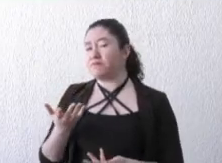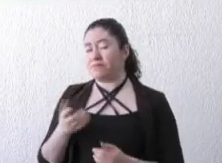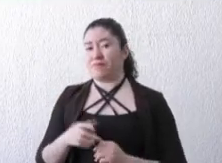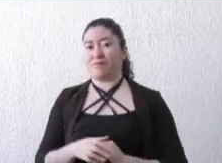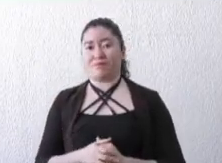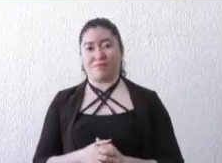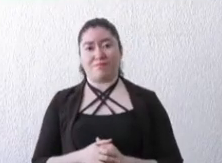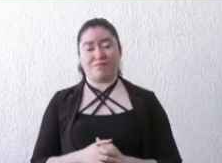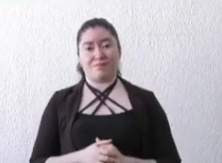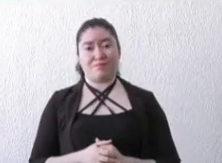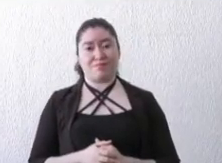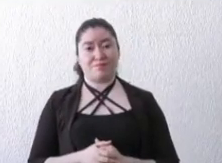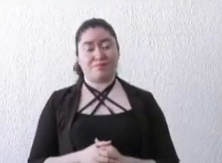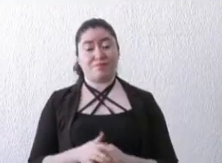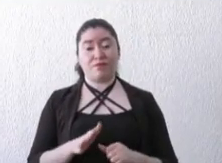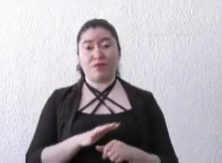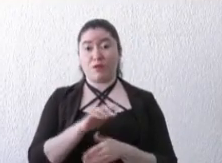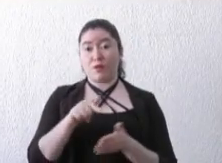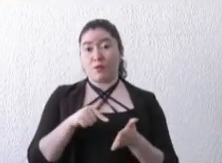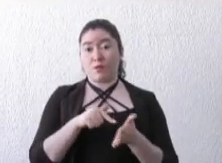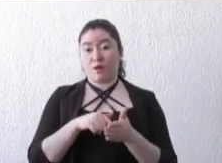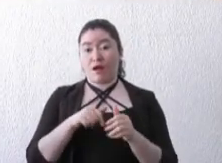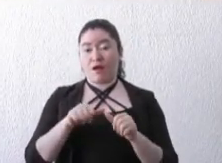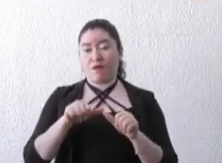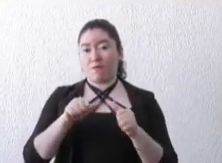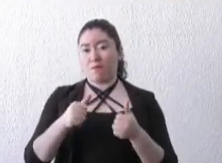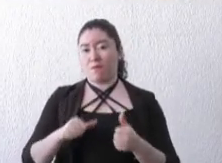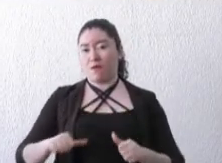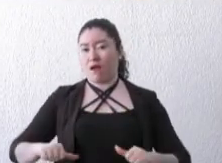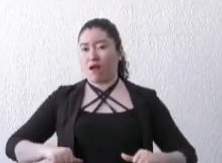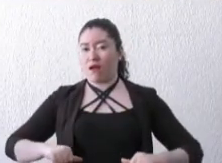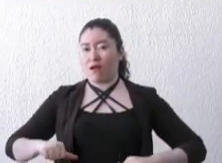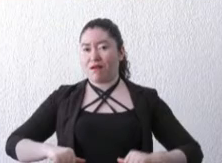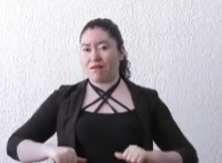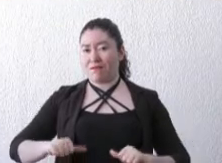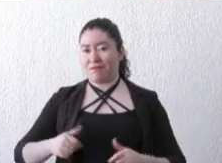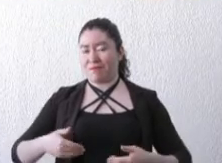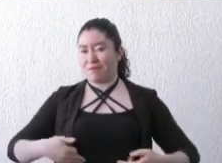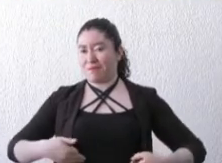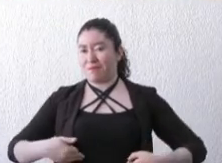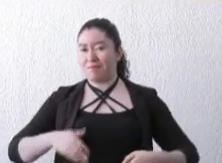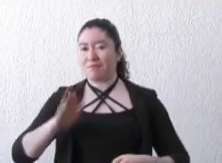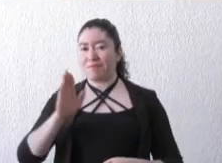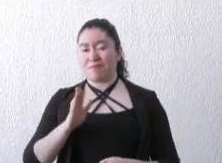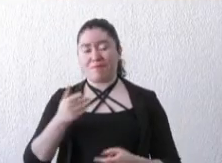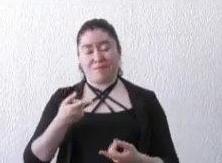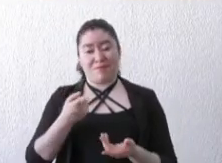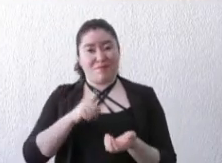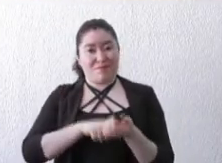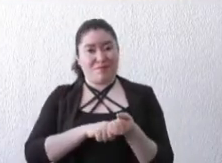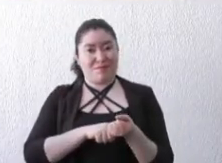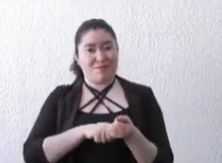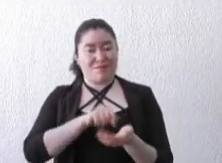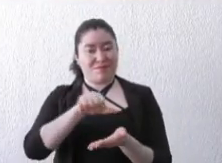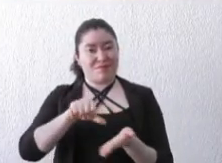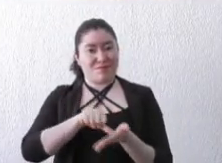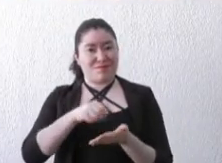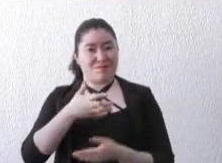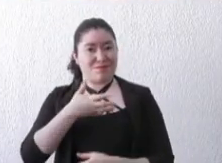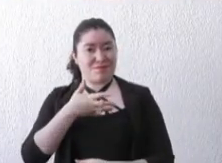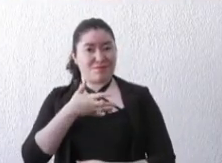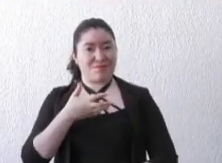el cuarto espacio escénico del cual dispondrá este centro cultural,